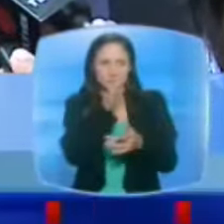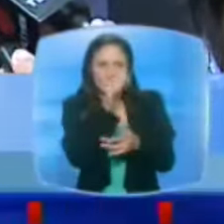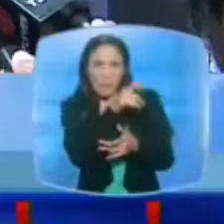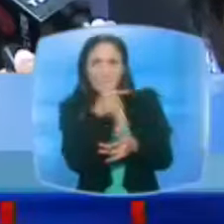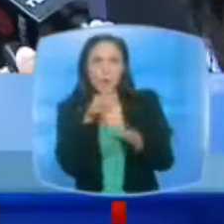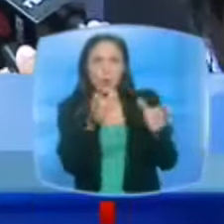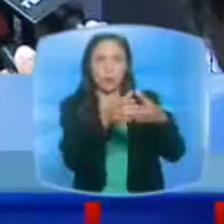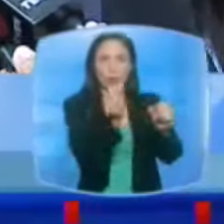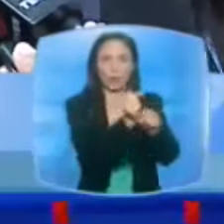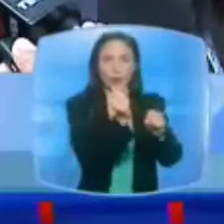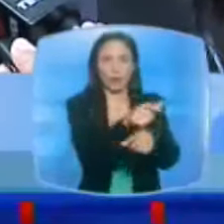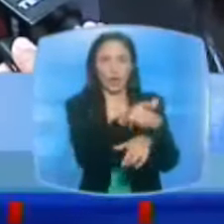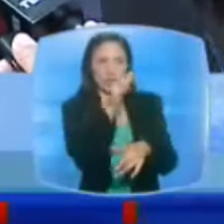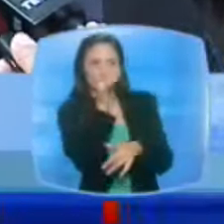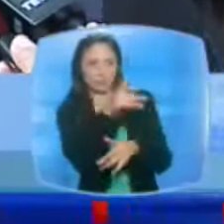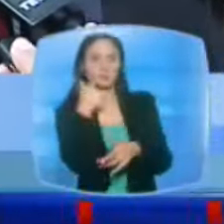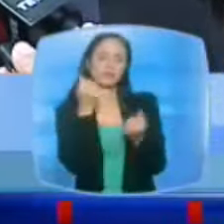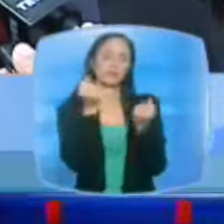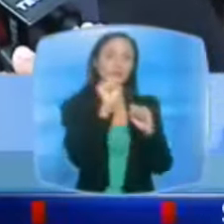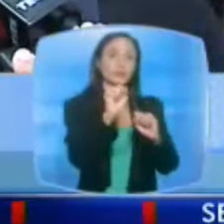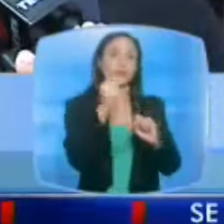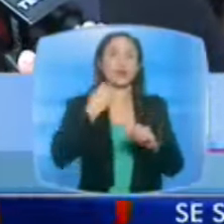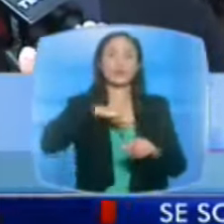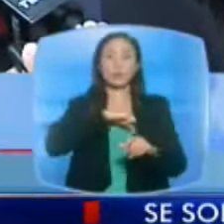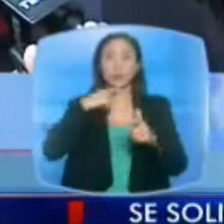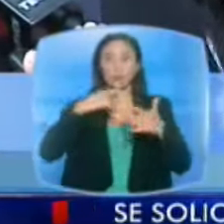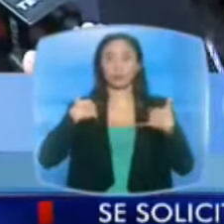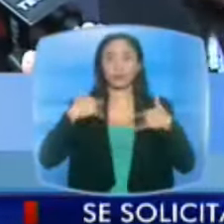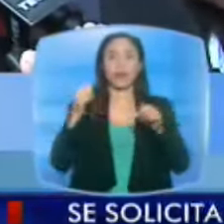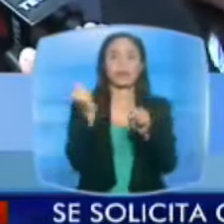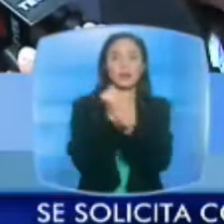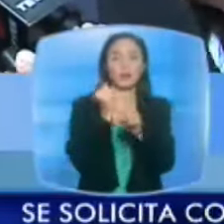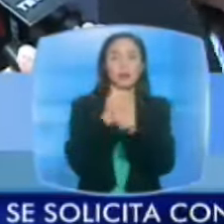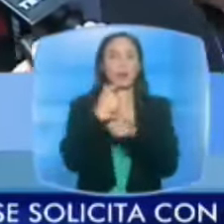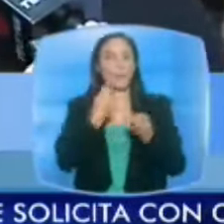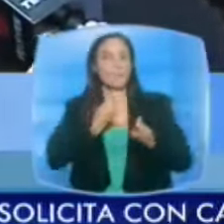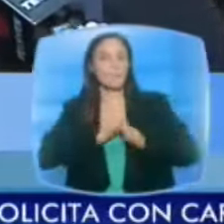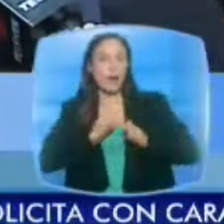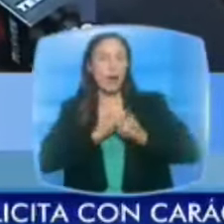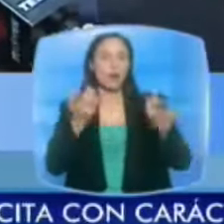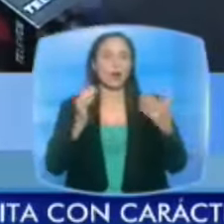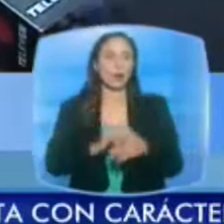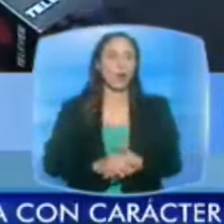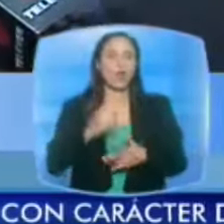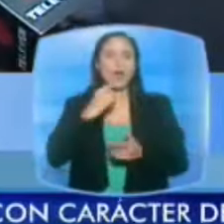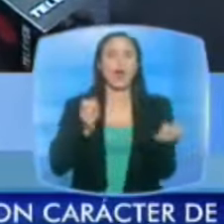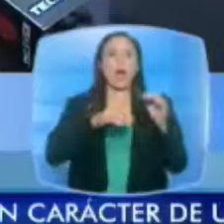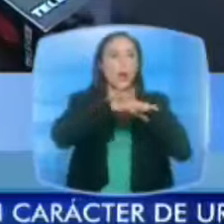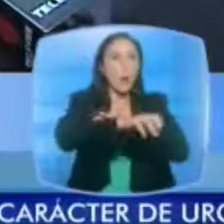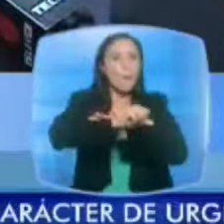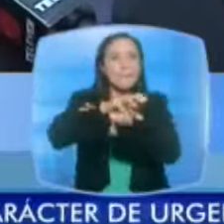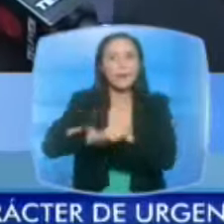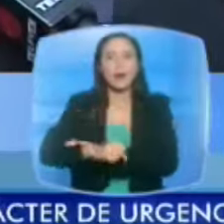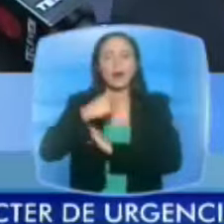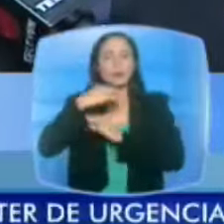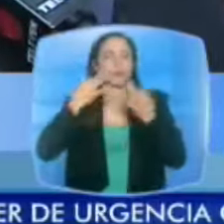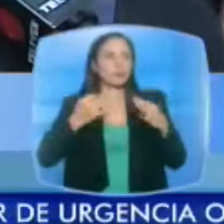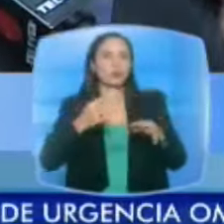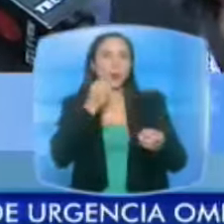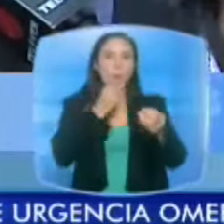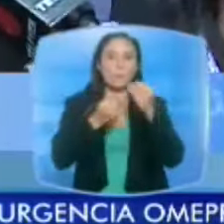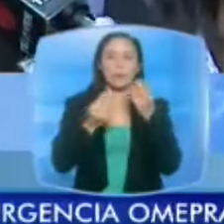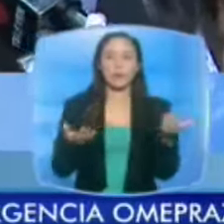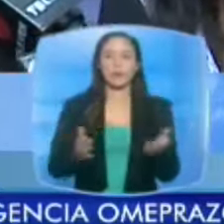rechazar. Rechazar con contundencia. Los trabajadores requerimos un incremento salarial que nos permita vivir con dignidad.